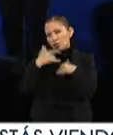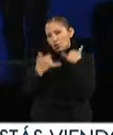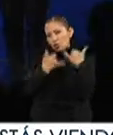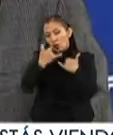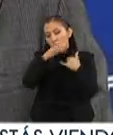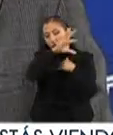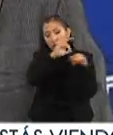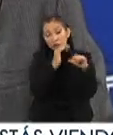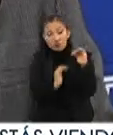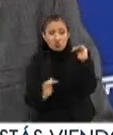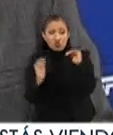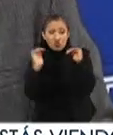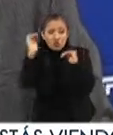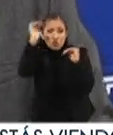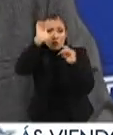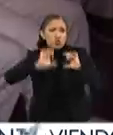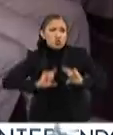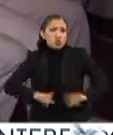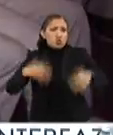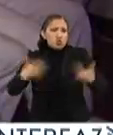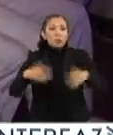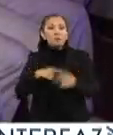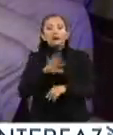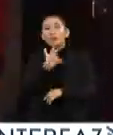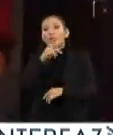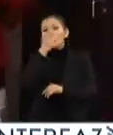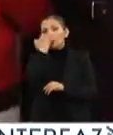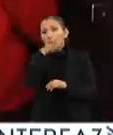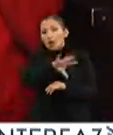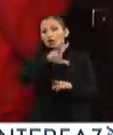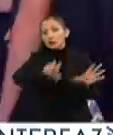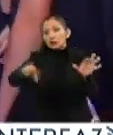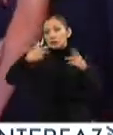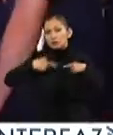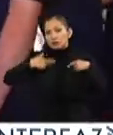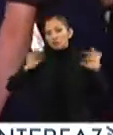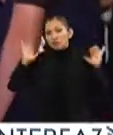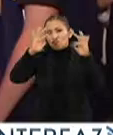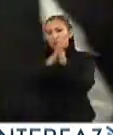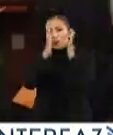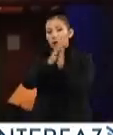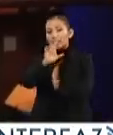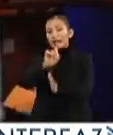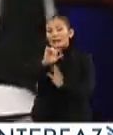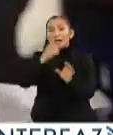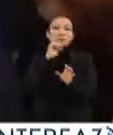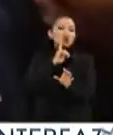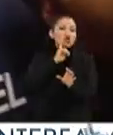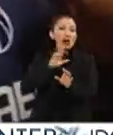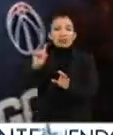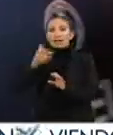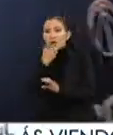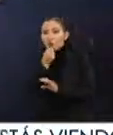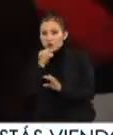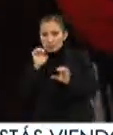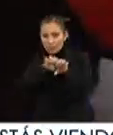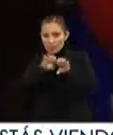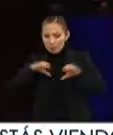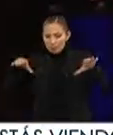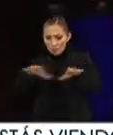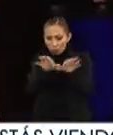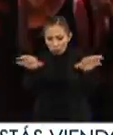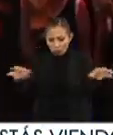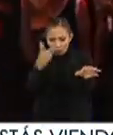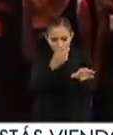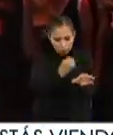sea, es la elite de toda la región. Son 41 escuelas, 800 participantes, 30 equipos femeniles y 30 varoniles. Se dividieron